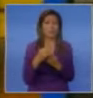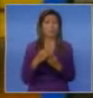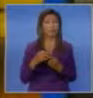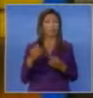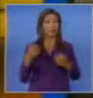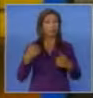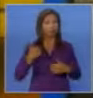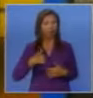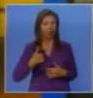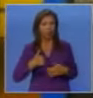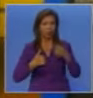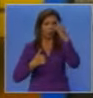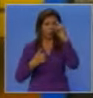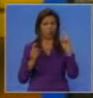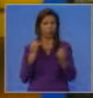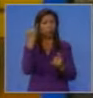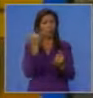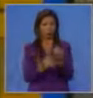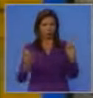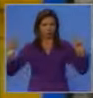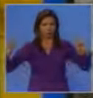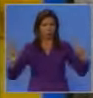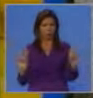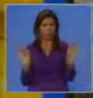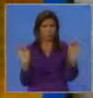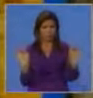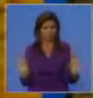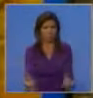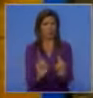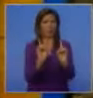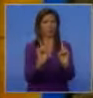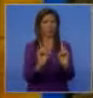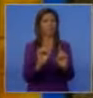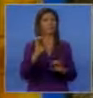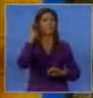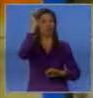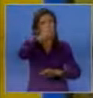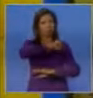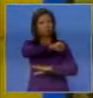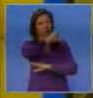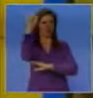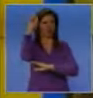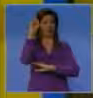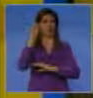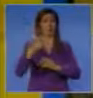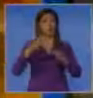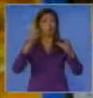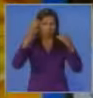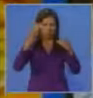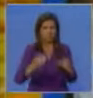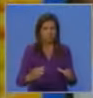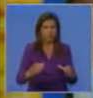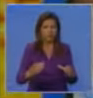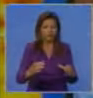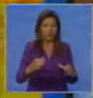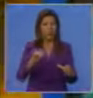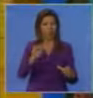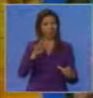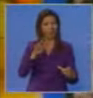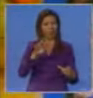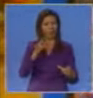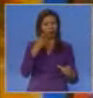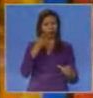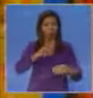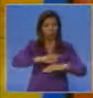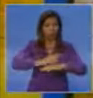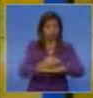y alemanes se vieron las caras en la gran final. Esta vez el título fue para los europeos. Un polémico penal anotado por Andreas Brehme a pocos minutos que